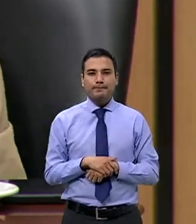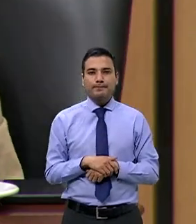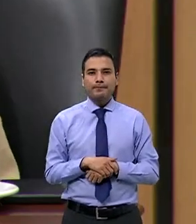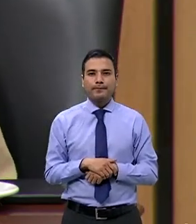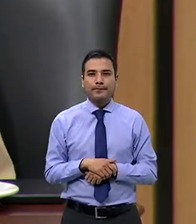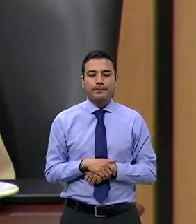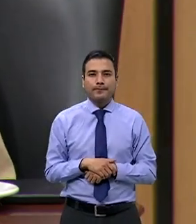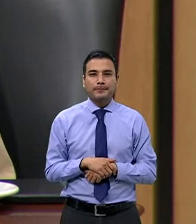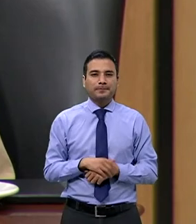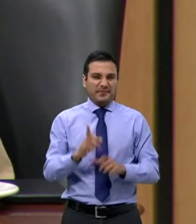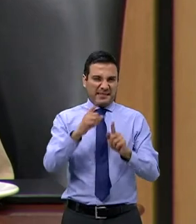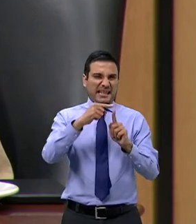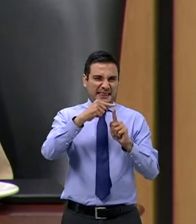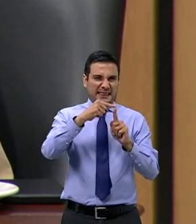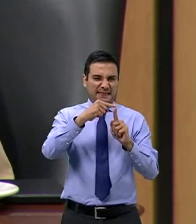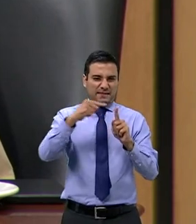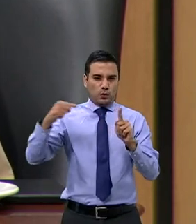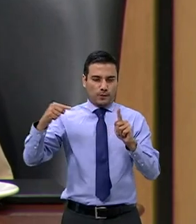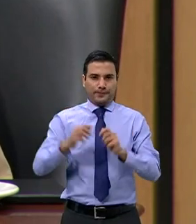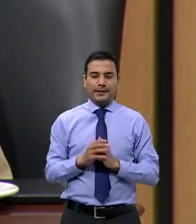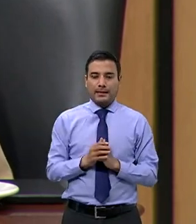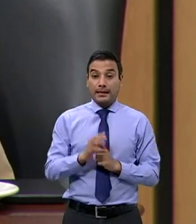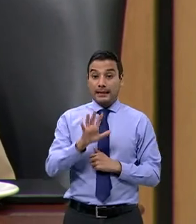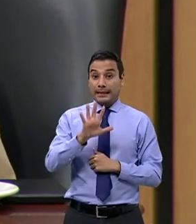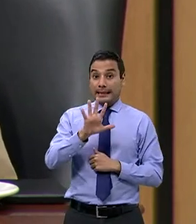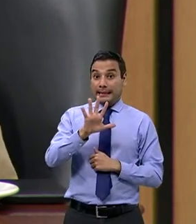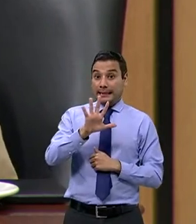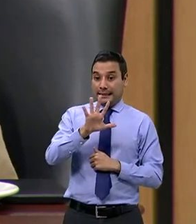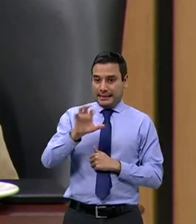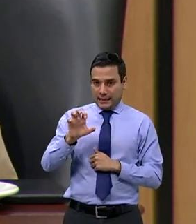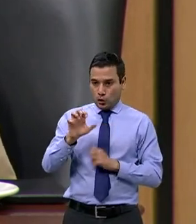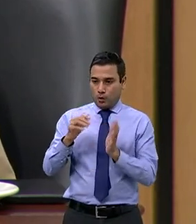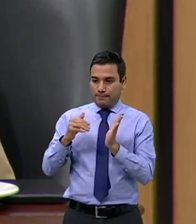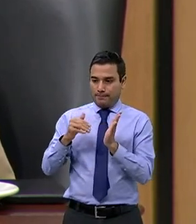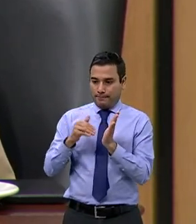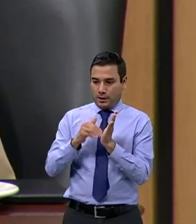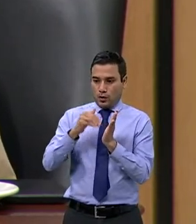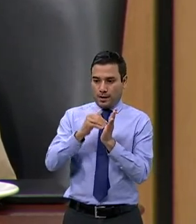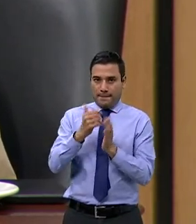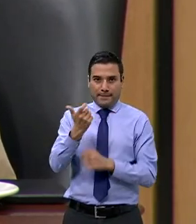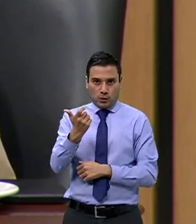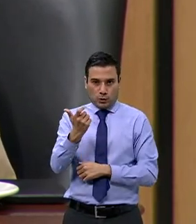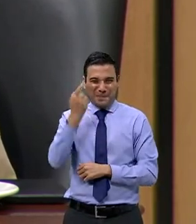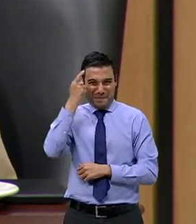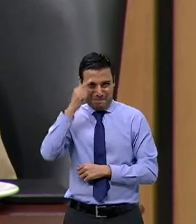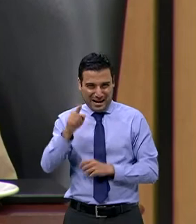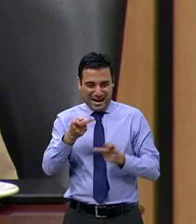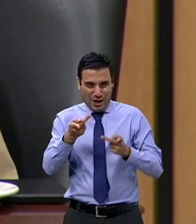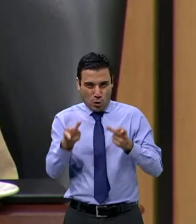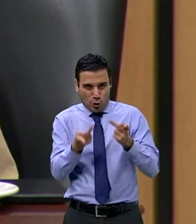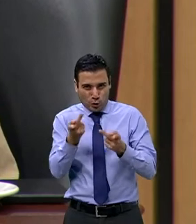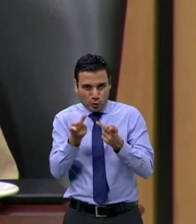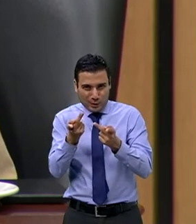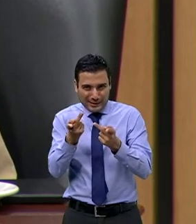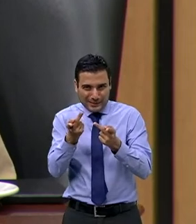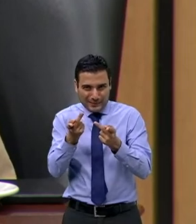entre los más de 500 millones de pesos que se destinaron a esta consulta